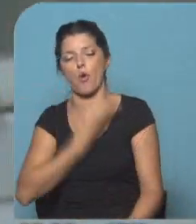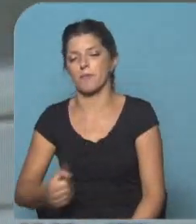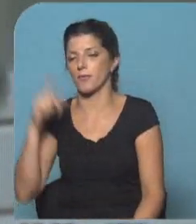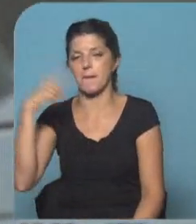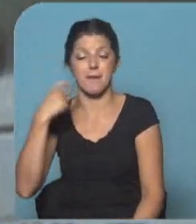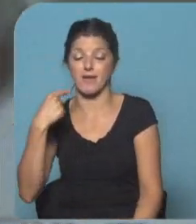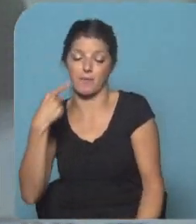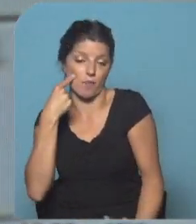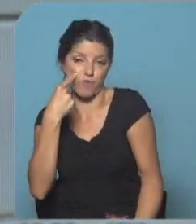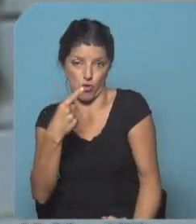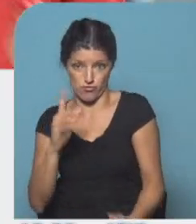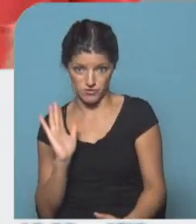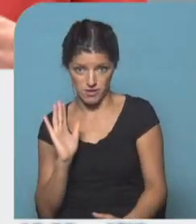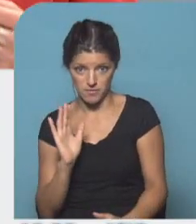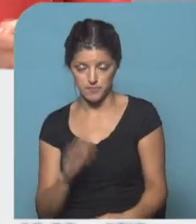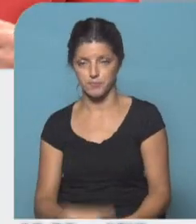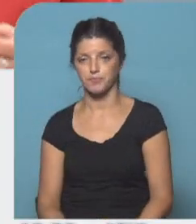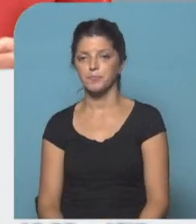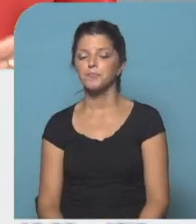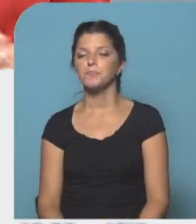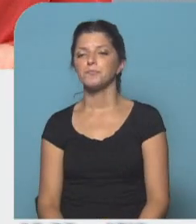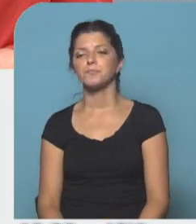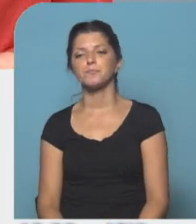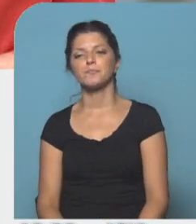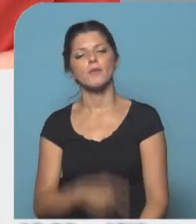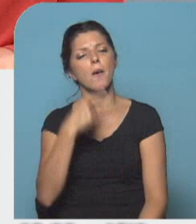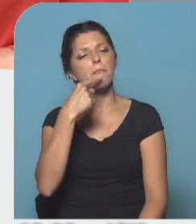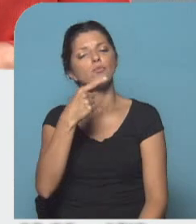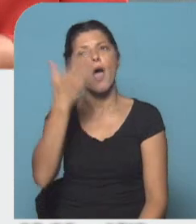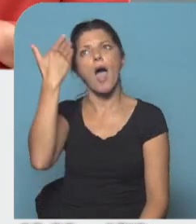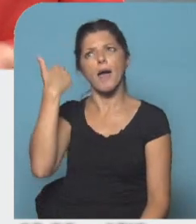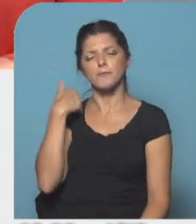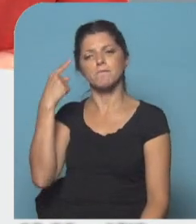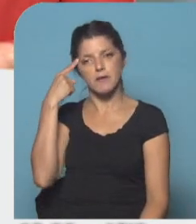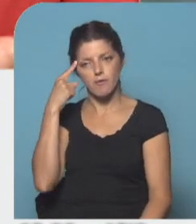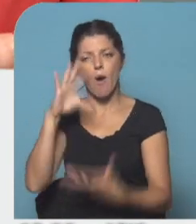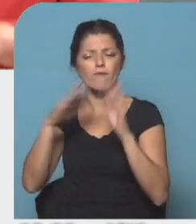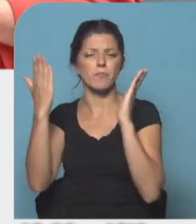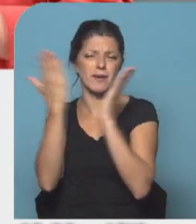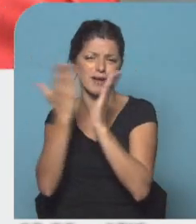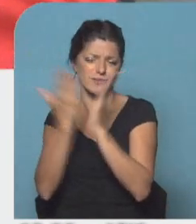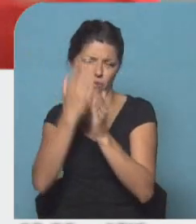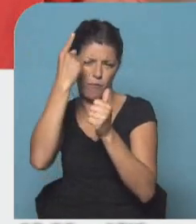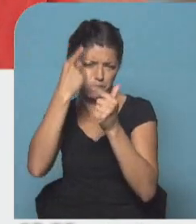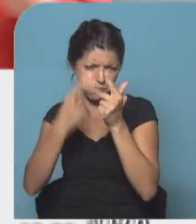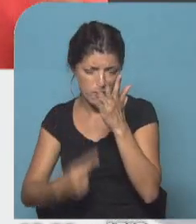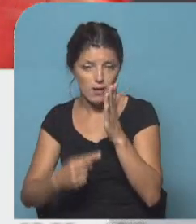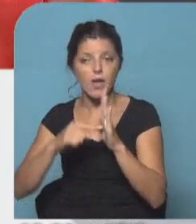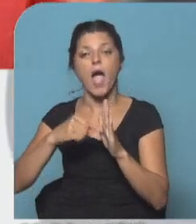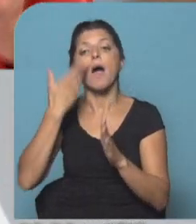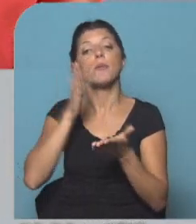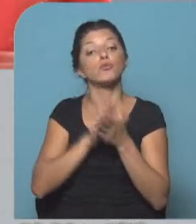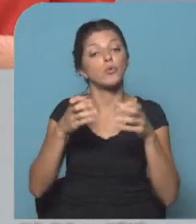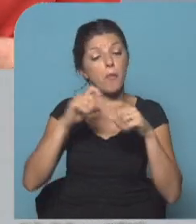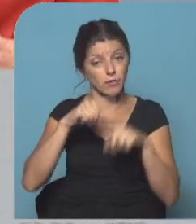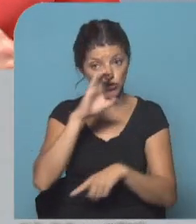Ahora, Raúl, lo que uno veía, y decíamos al principio que hay como muchos niveles de análisis, mencionábamos lo de Ciudadanos, y el otro partido alternativo